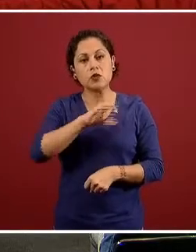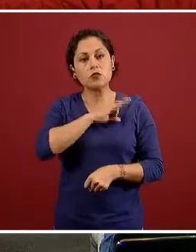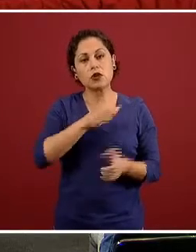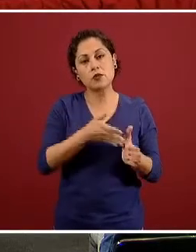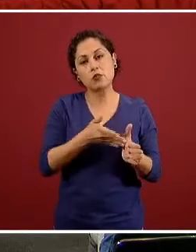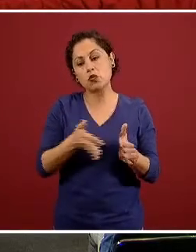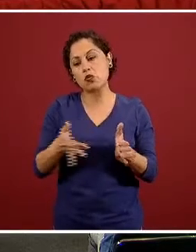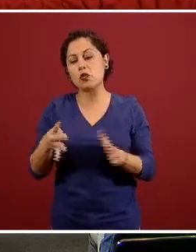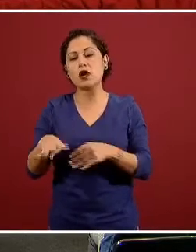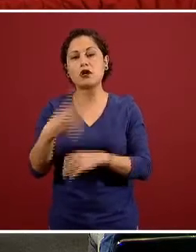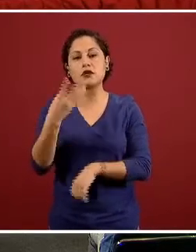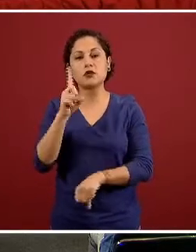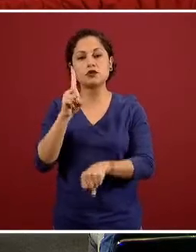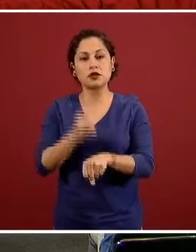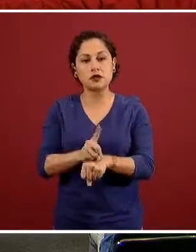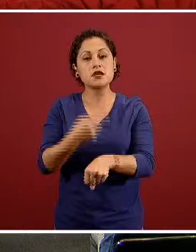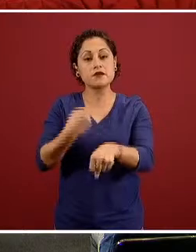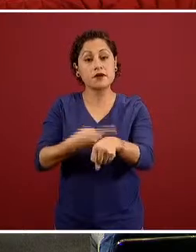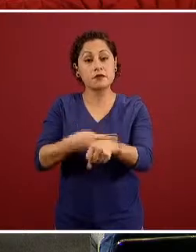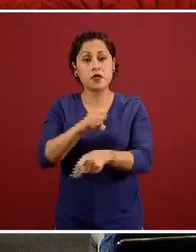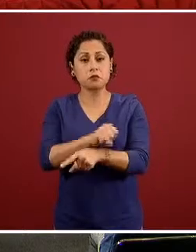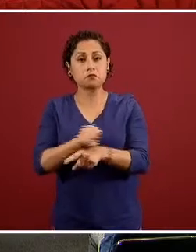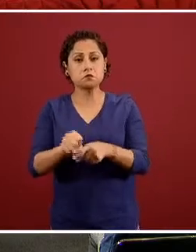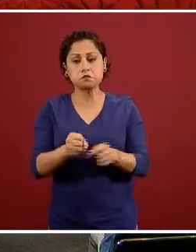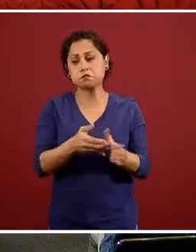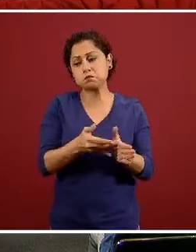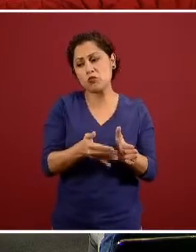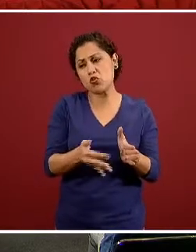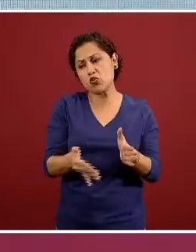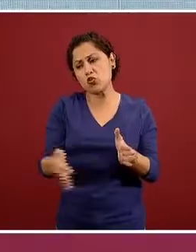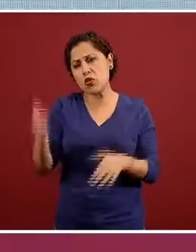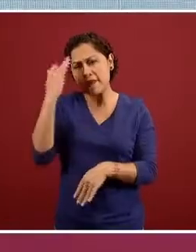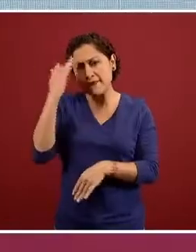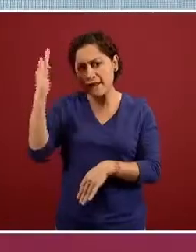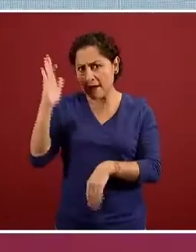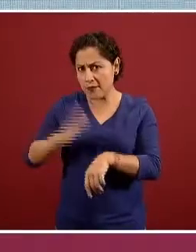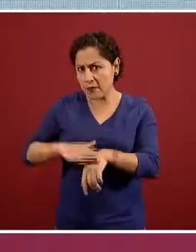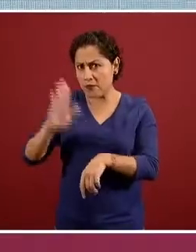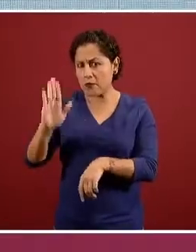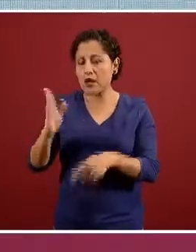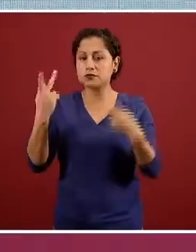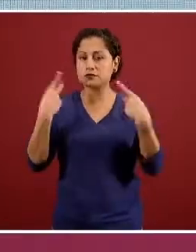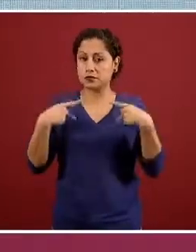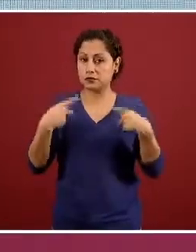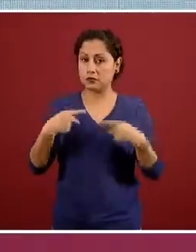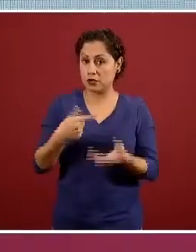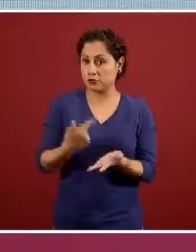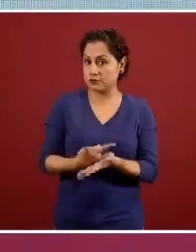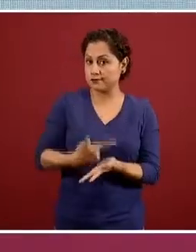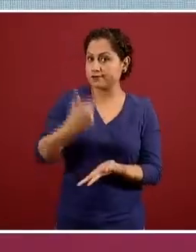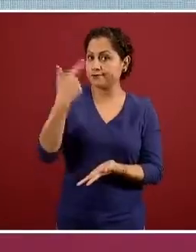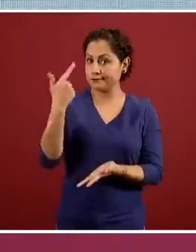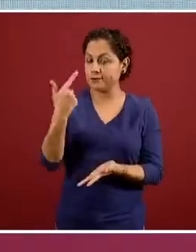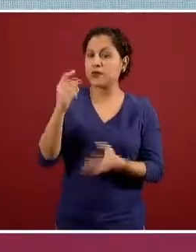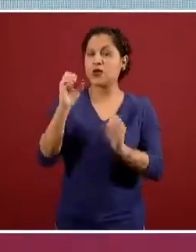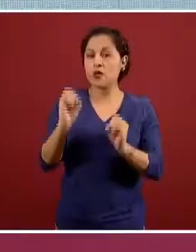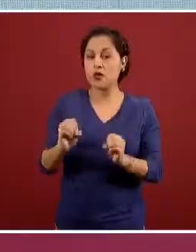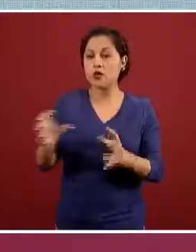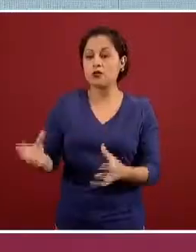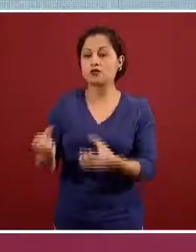14 días en los casos leves, varios días más, hasta semanas, en las personas con enfermedad grave, en recuperados o en